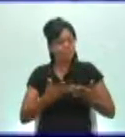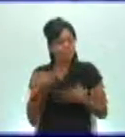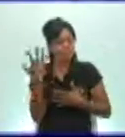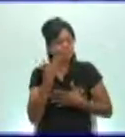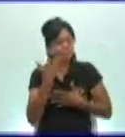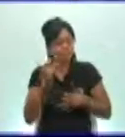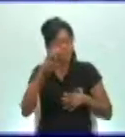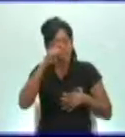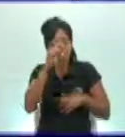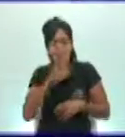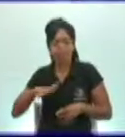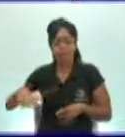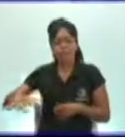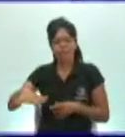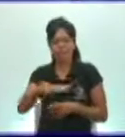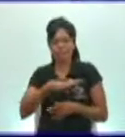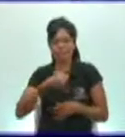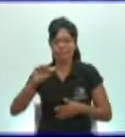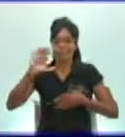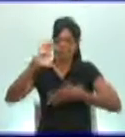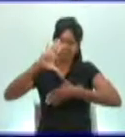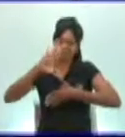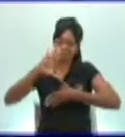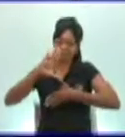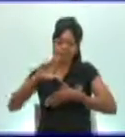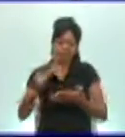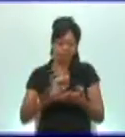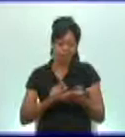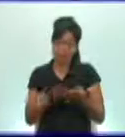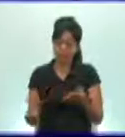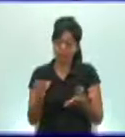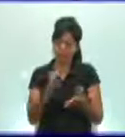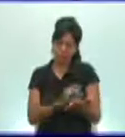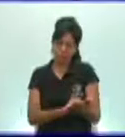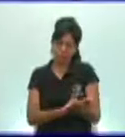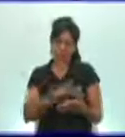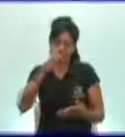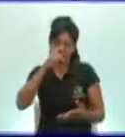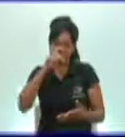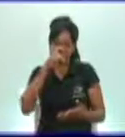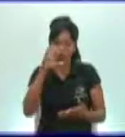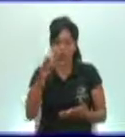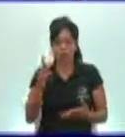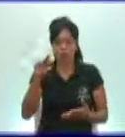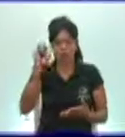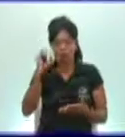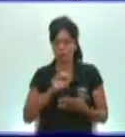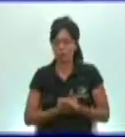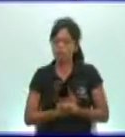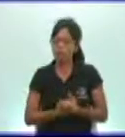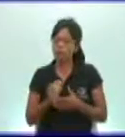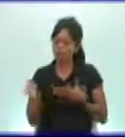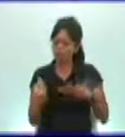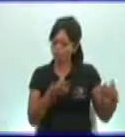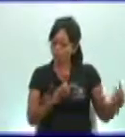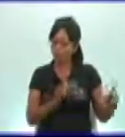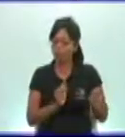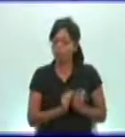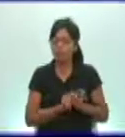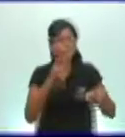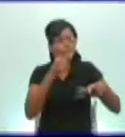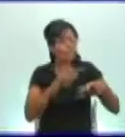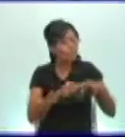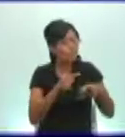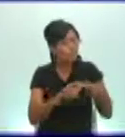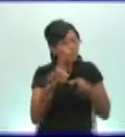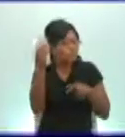a los niños de América, cuando escribió la revista La Edad de Oro. Ahora, ¿qué elementos debemos tener en cuenta a